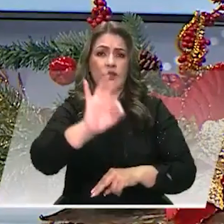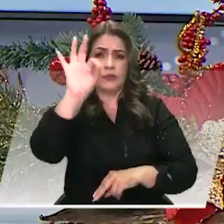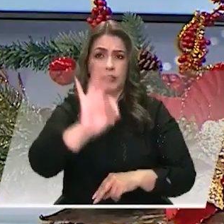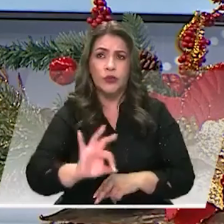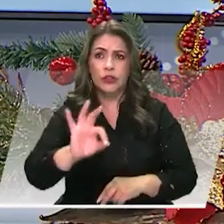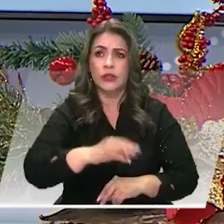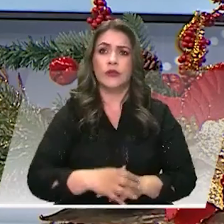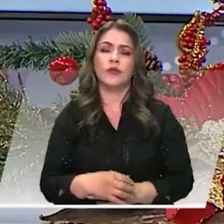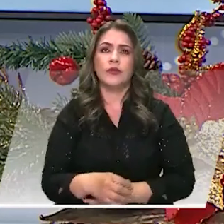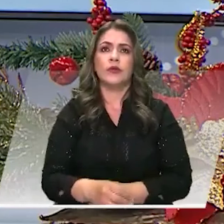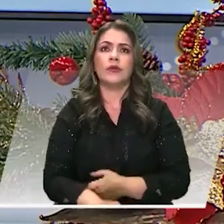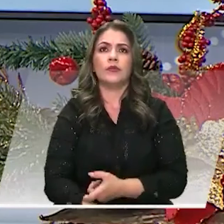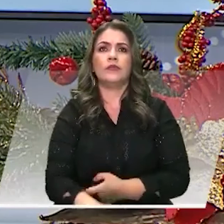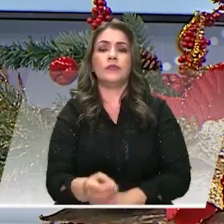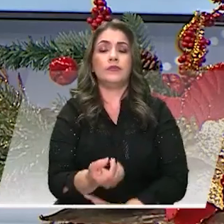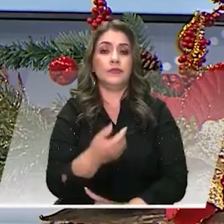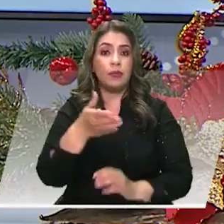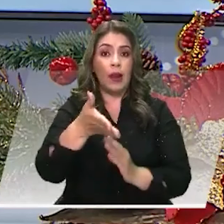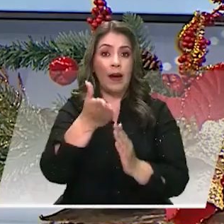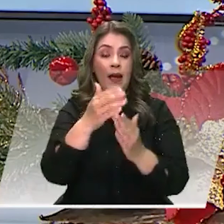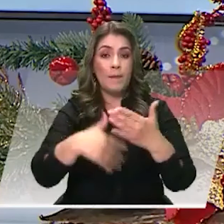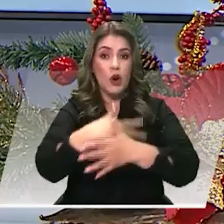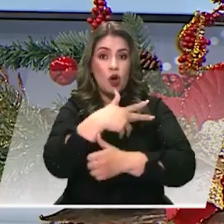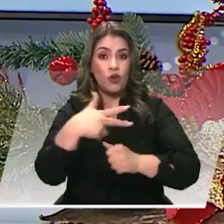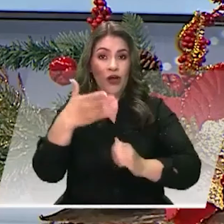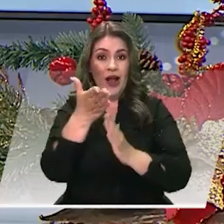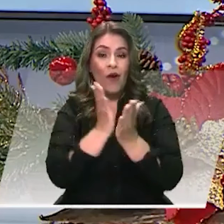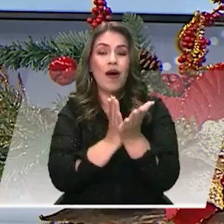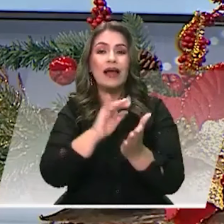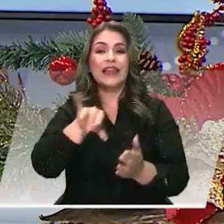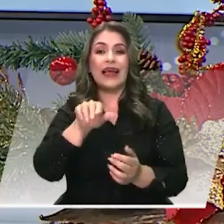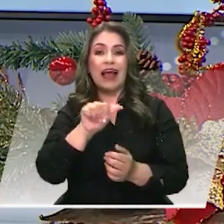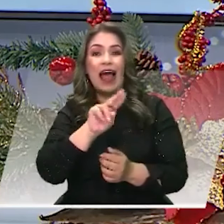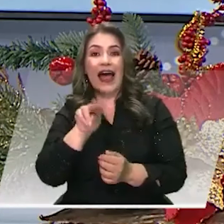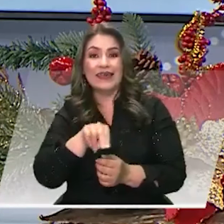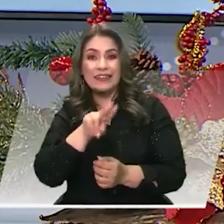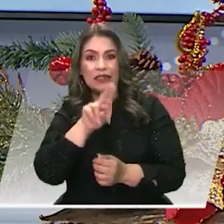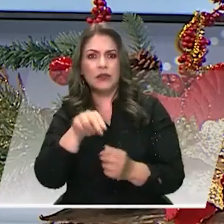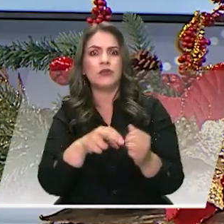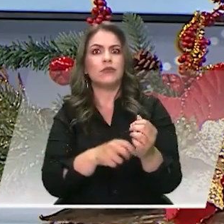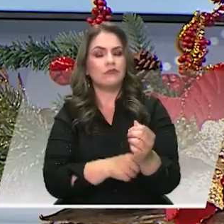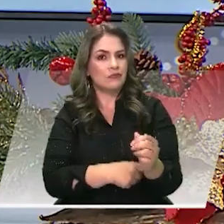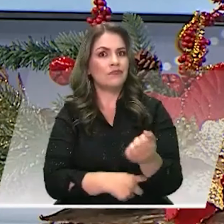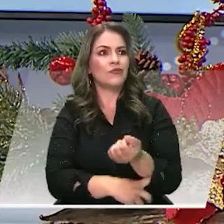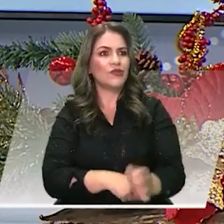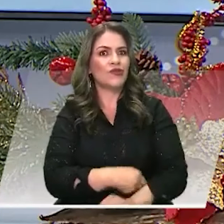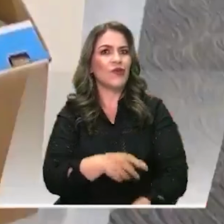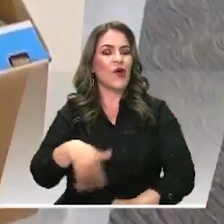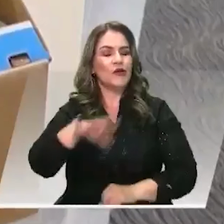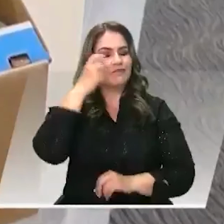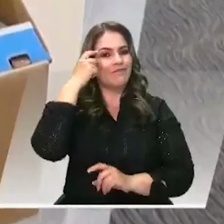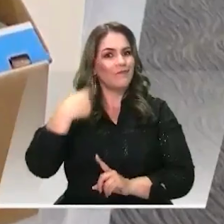productores de aguacate Hass en Antioquia están optimistas frente a la ampliación del mercado internacional en los próximos años.